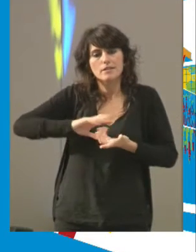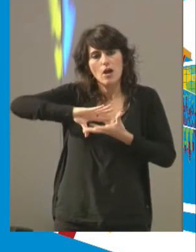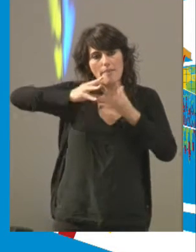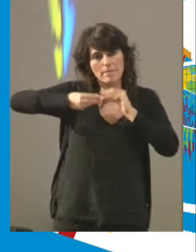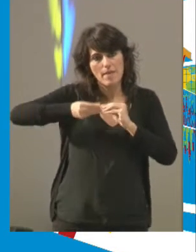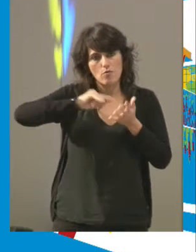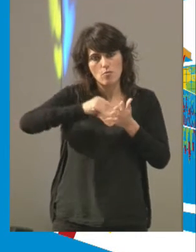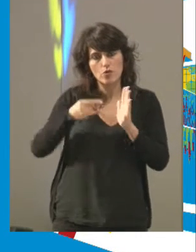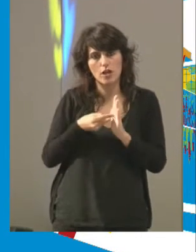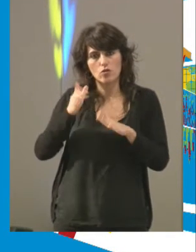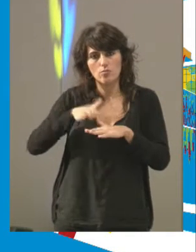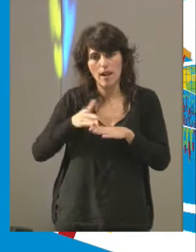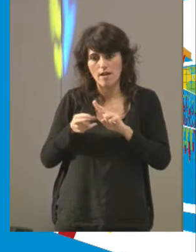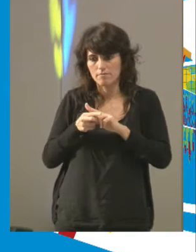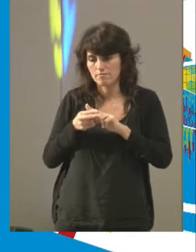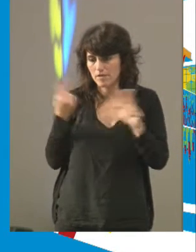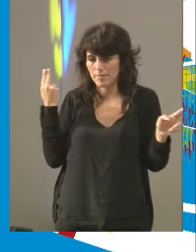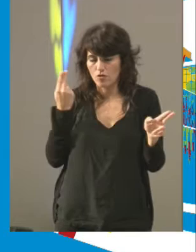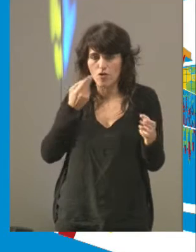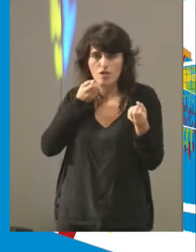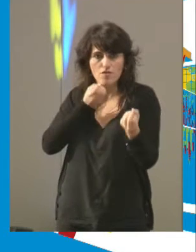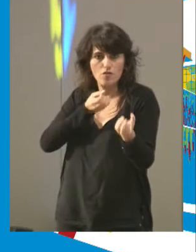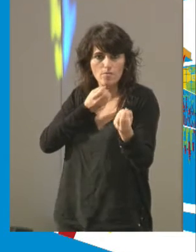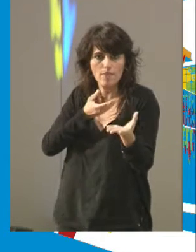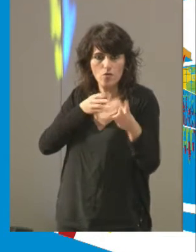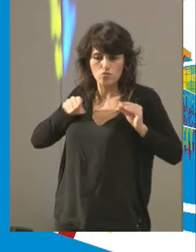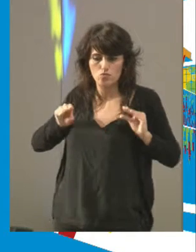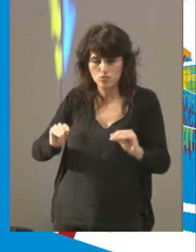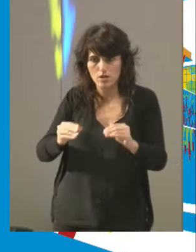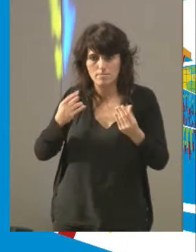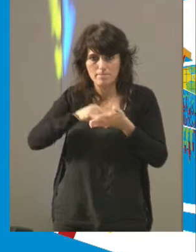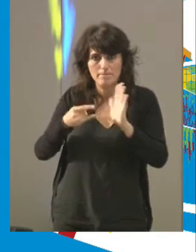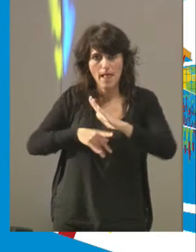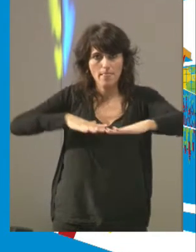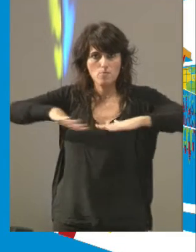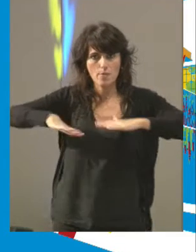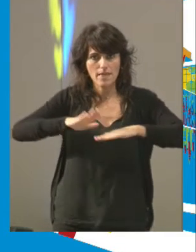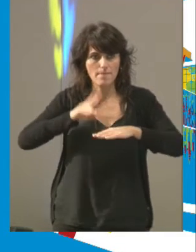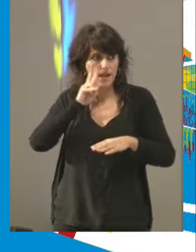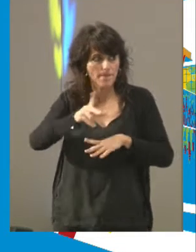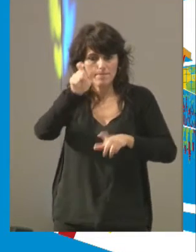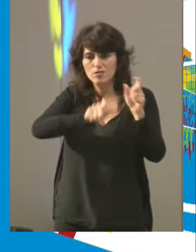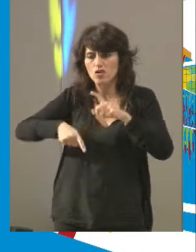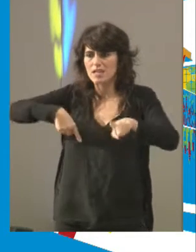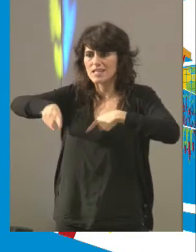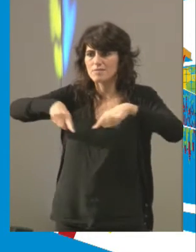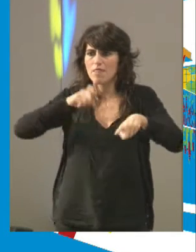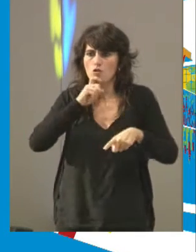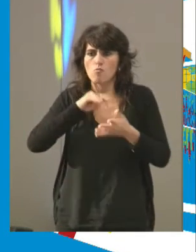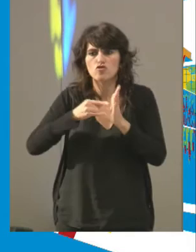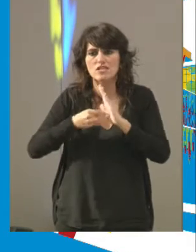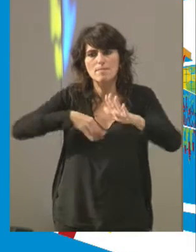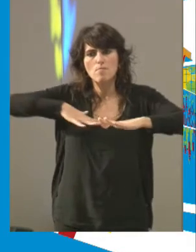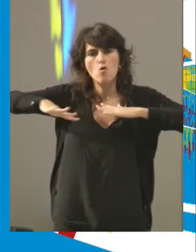para realmente tener una información que fuera utilizable en este plan de movilidad de cara a saber cómo se desplaza la gente y cuál es el sistema de movilidad que tenemos